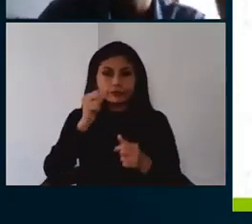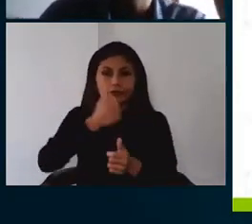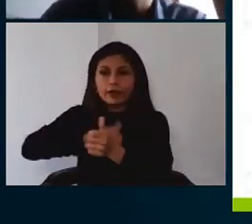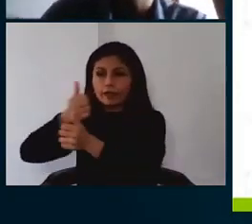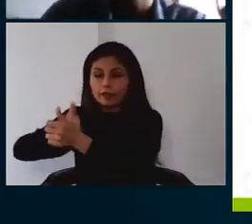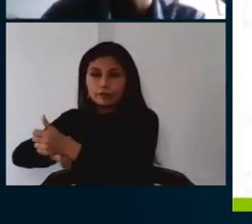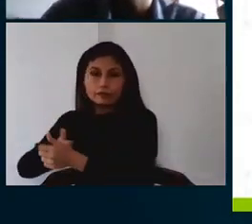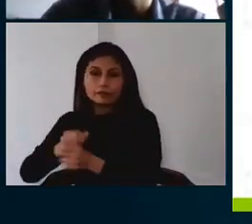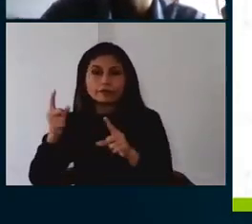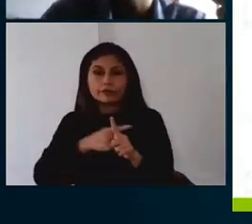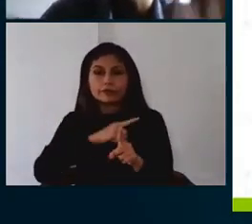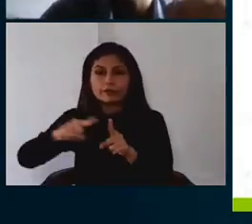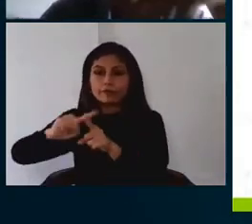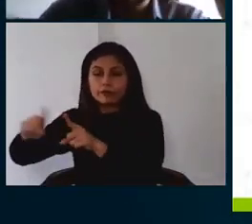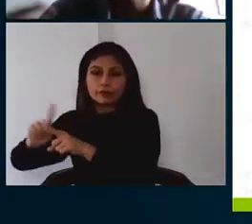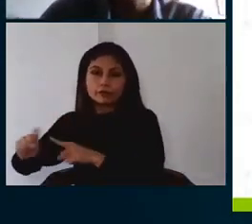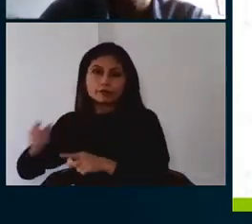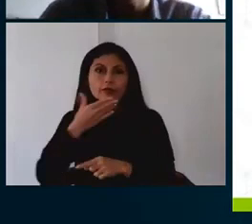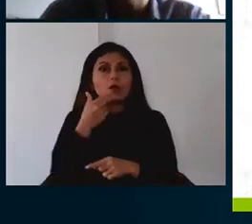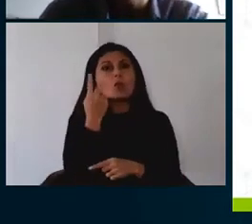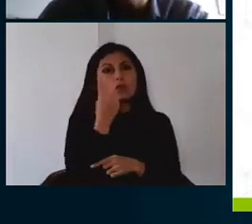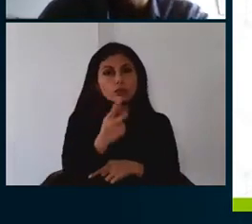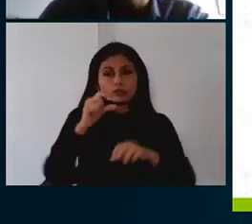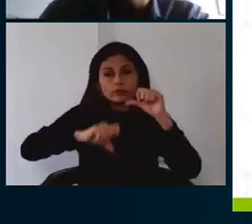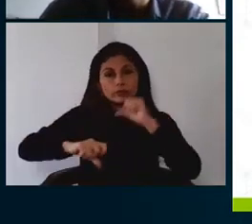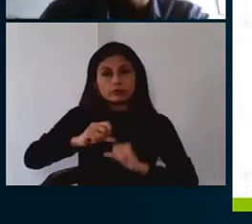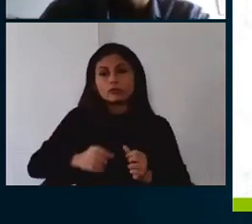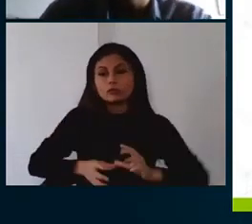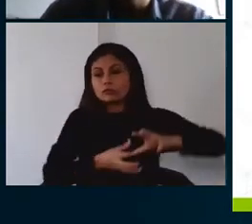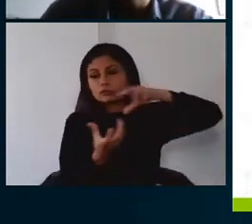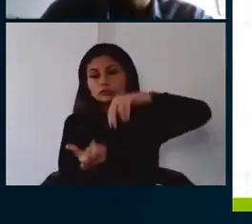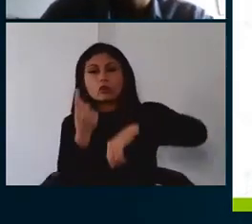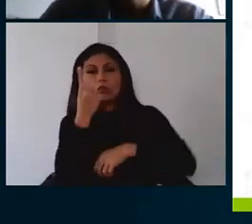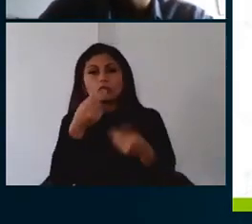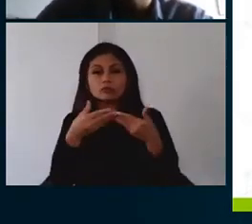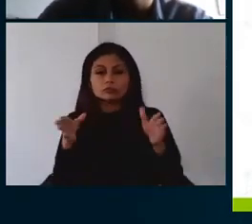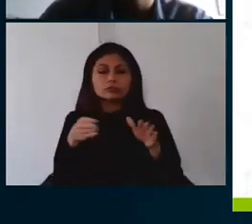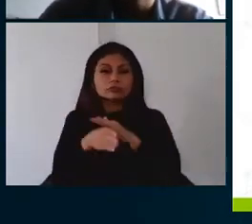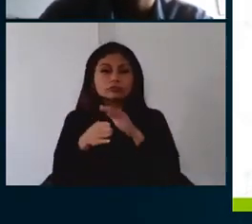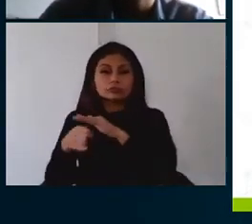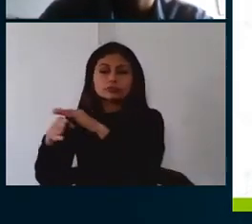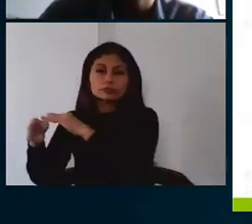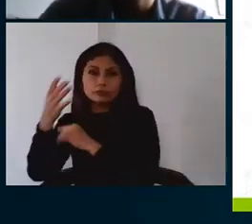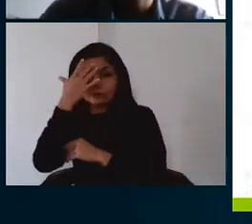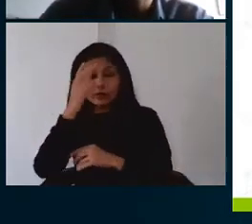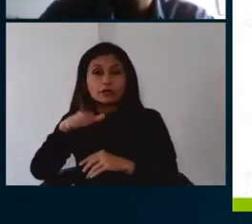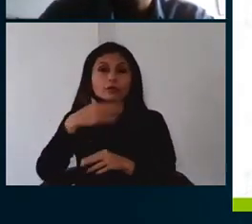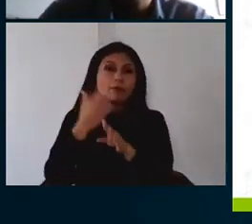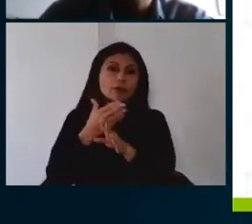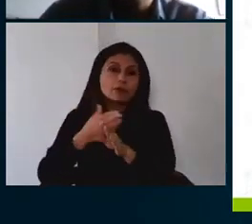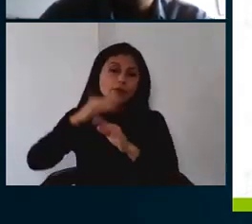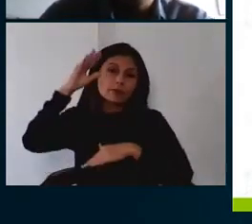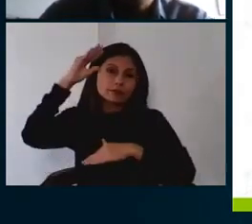debería ser una sola dosificación para todos los 3 canales, porque pues me reduce la probabilidad de fallos, la probabilidad de problemas.